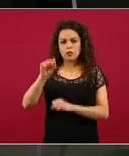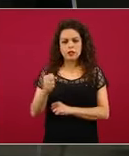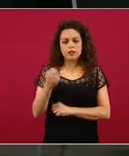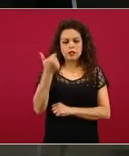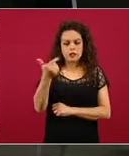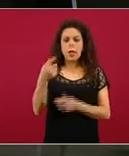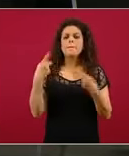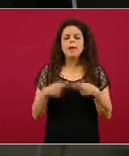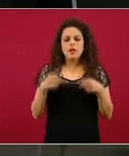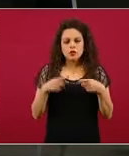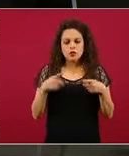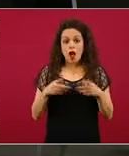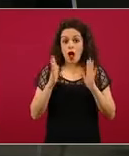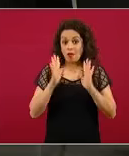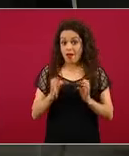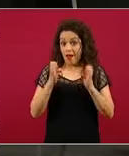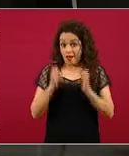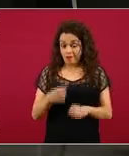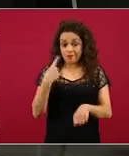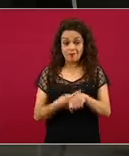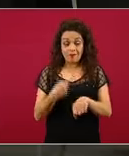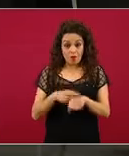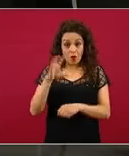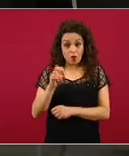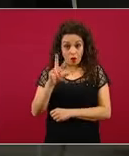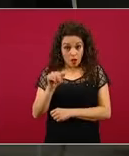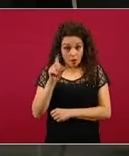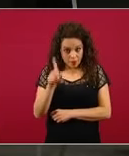pacientes que ya sufrieron COVID, y de estos